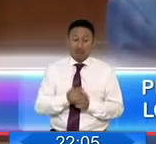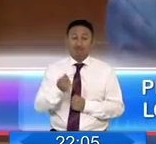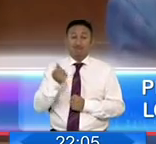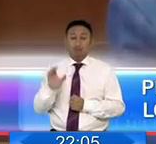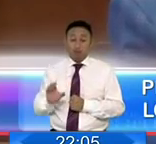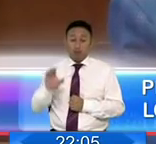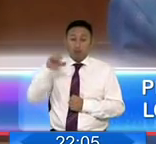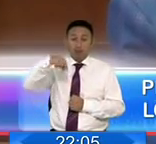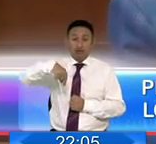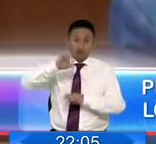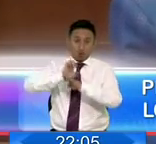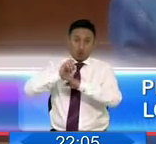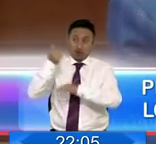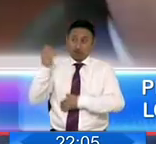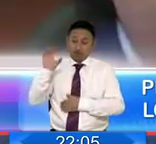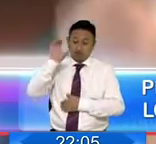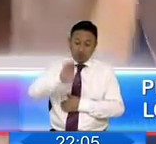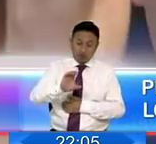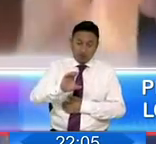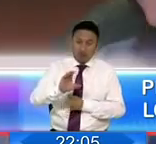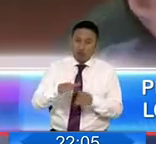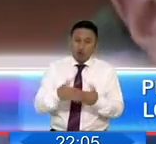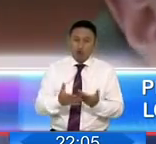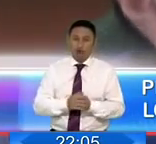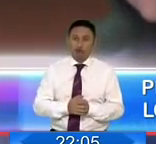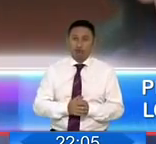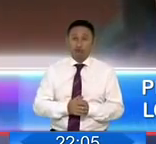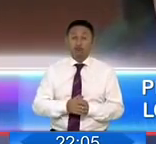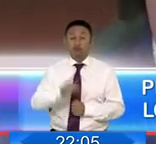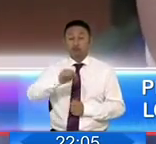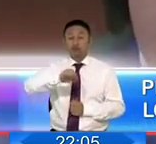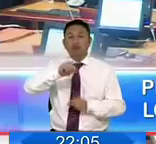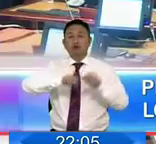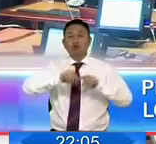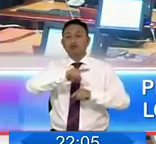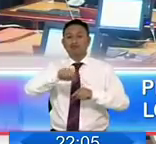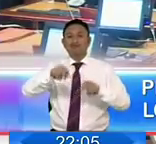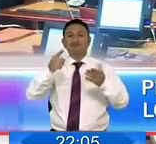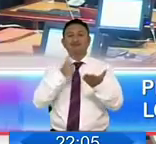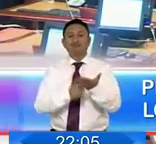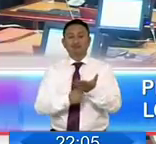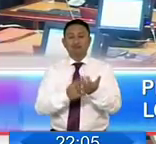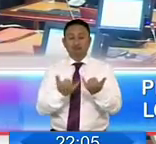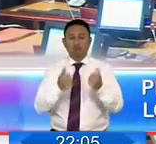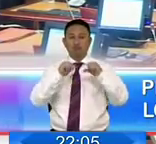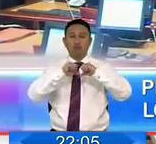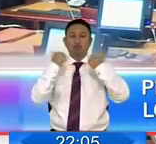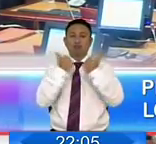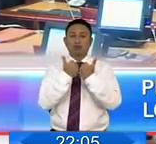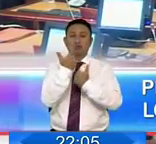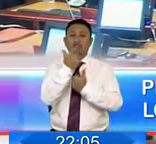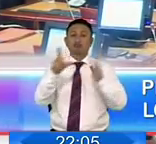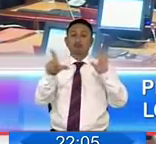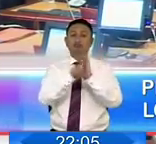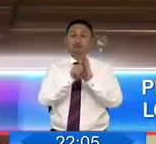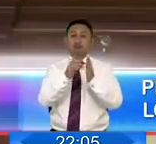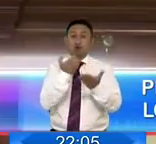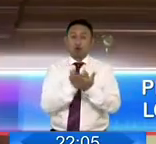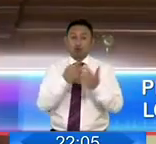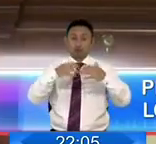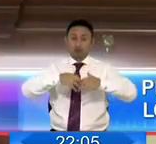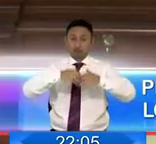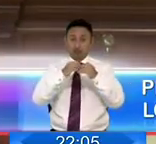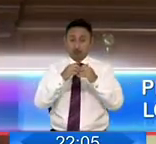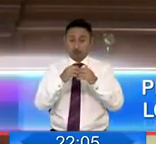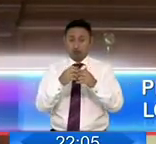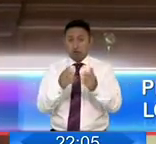al país venga. Dice que hay elementos que deben analizarse y ahora que se debate en la Asamblea la Ley de Crecimiento Económico, sería oportuno